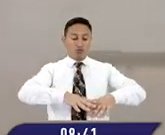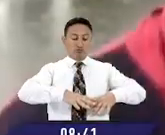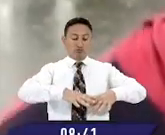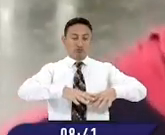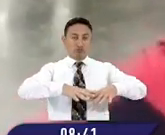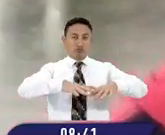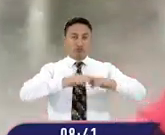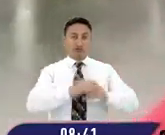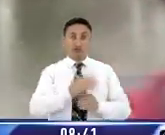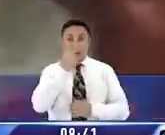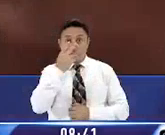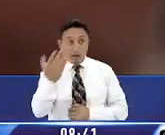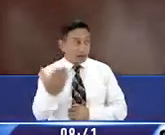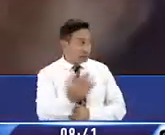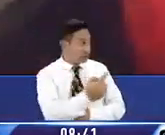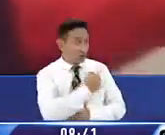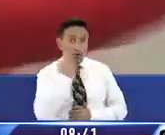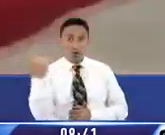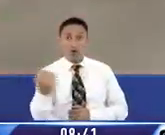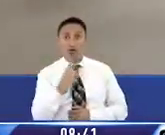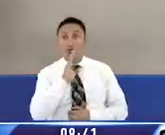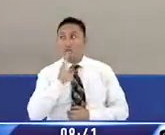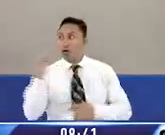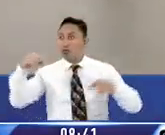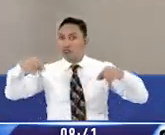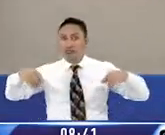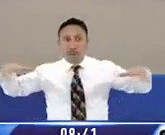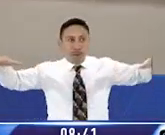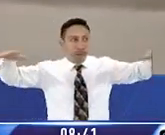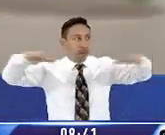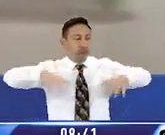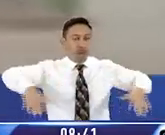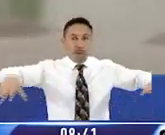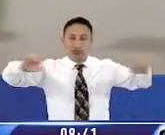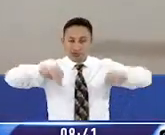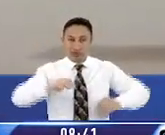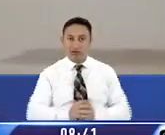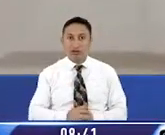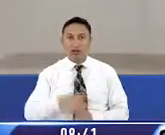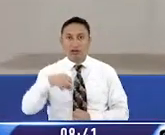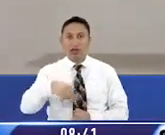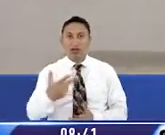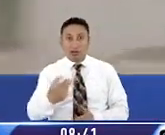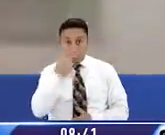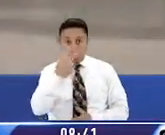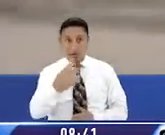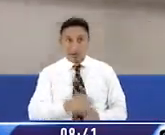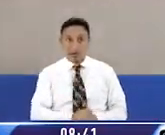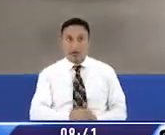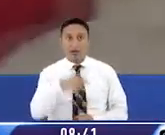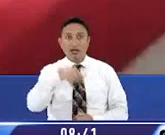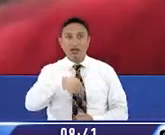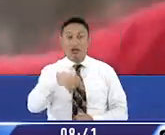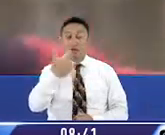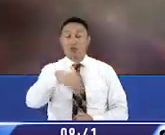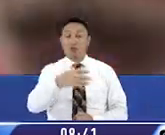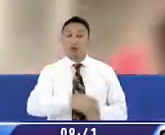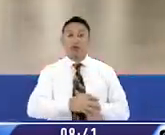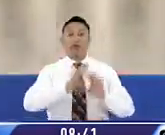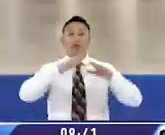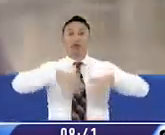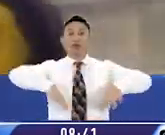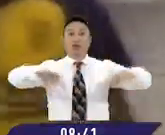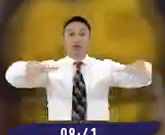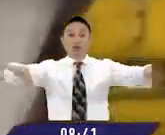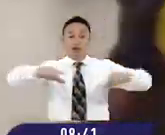Mire cómo estamos todos llenos de agua, todos, mire, imagínese usted, esto de aquí. Vea, esto es prácticamente una laguna. Mire para